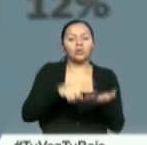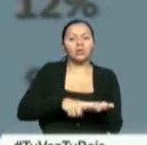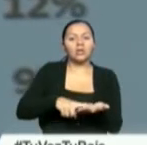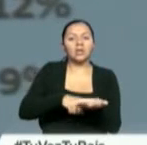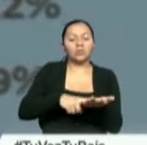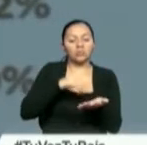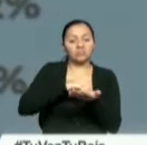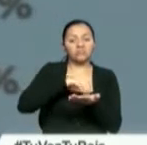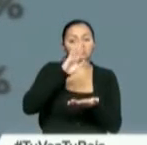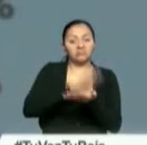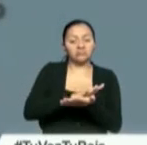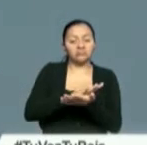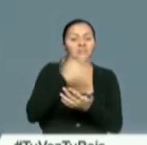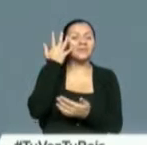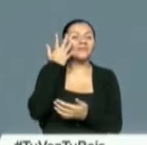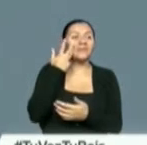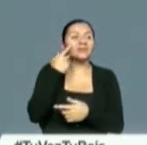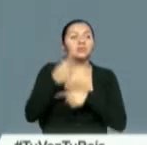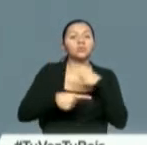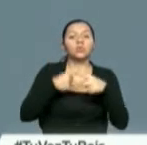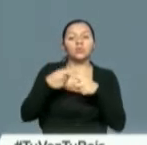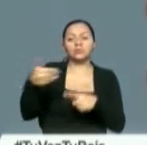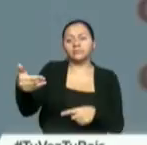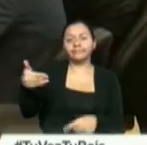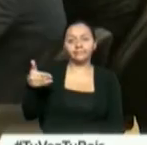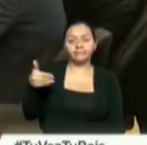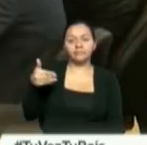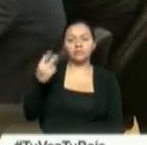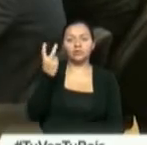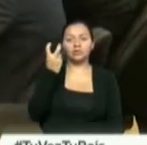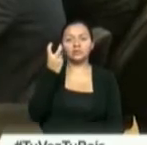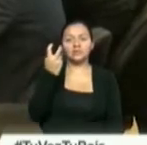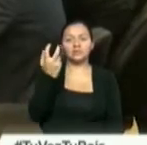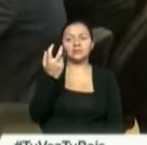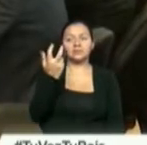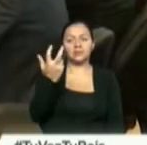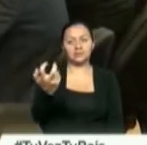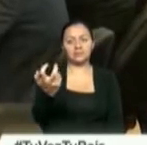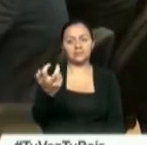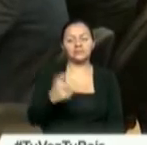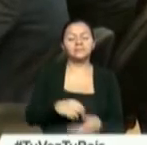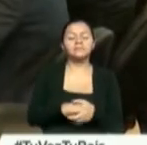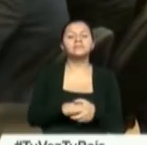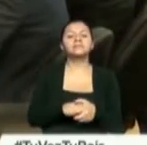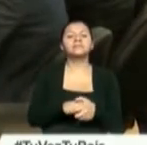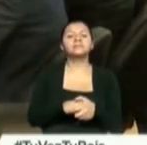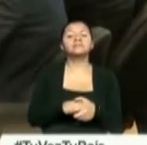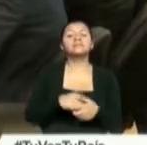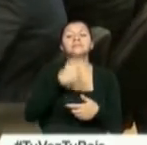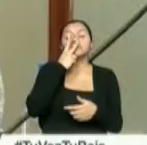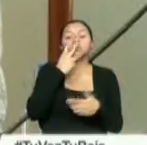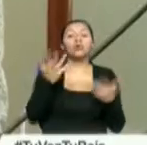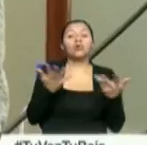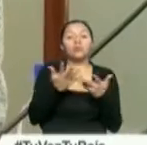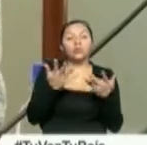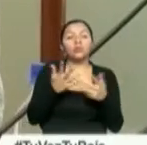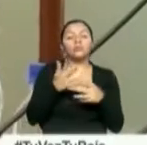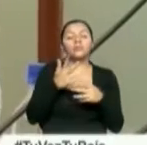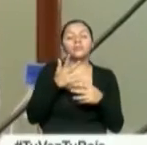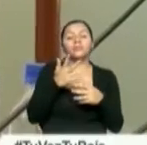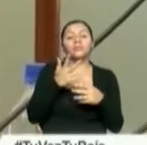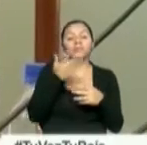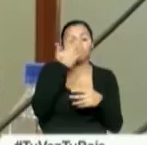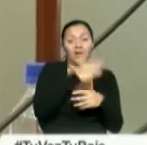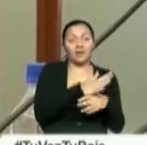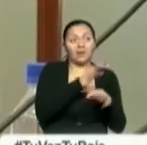la definitiva y se ha adelantado un día el tratamiento ambos temas una vez que la corte dictó sentencia se espera que el ejecutivo envíe